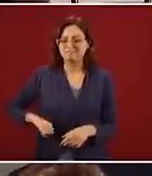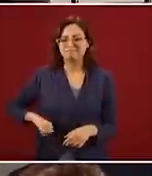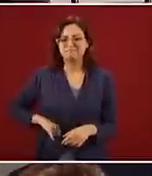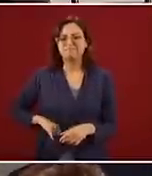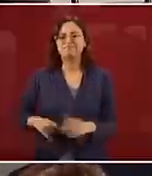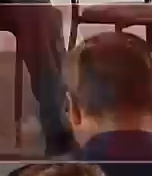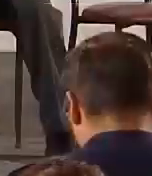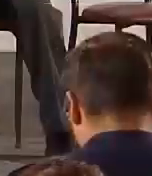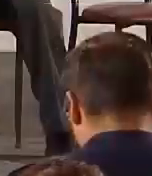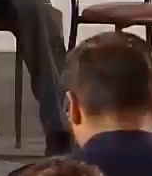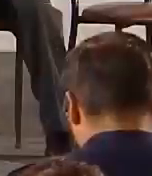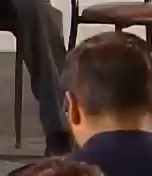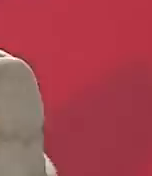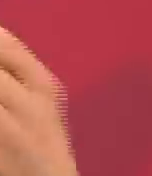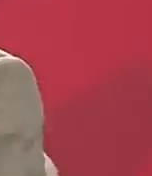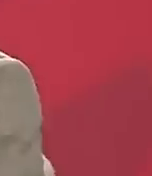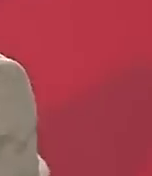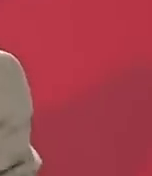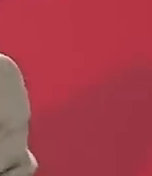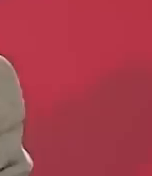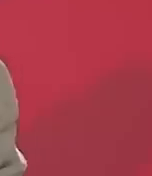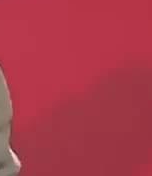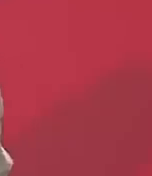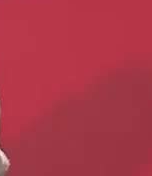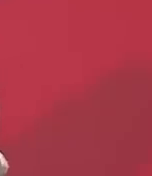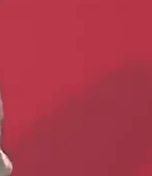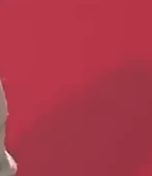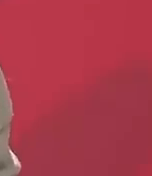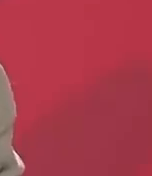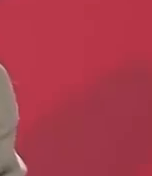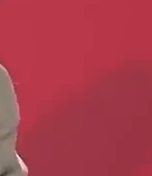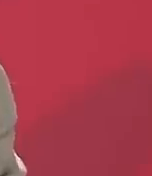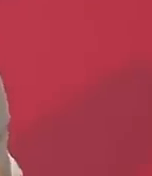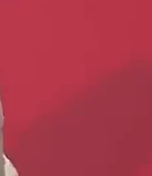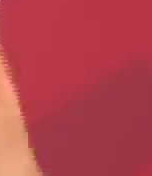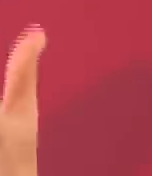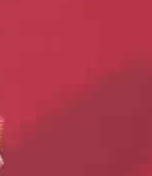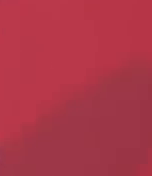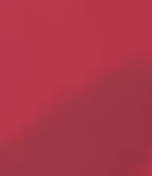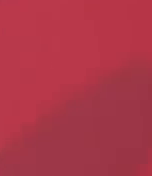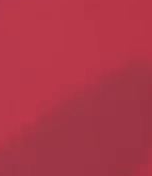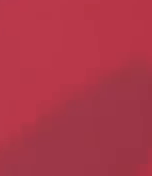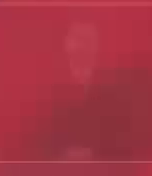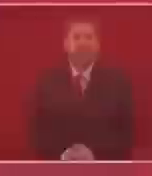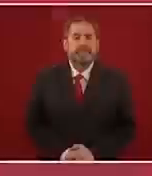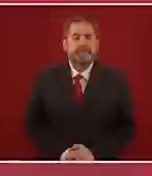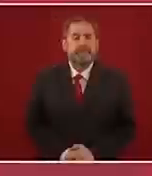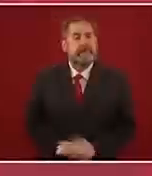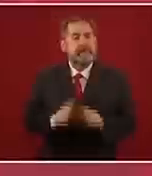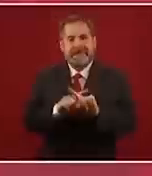en la esfera técnica, que no se confunda con los demás temas. ¿Por qué razón? Porque responder ante una